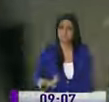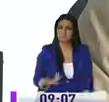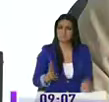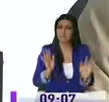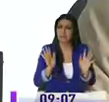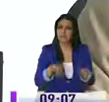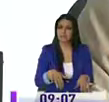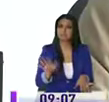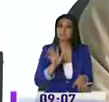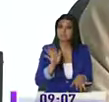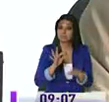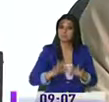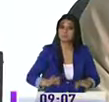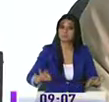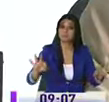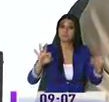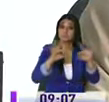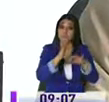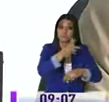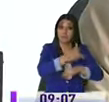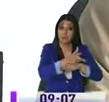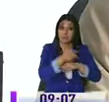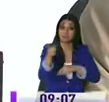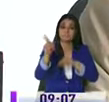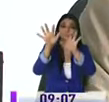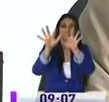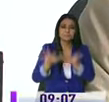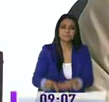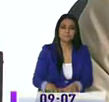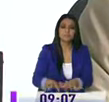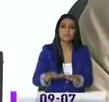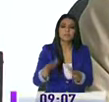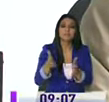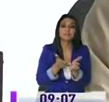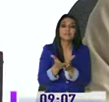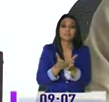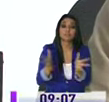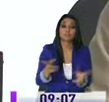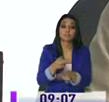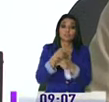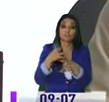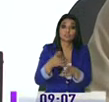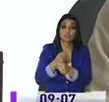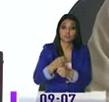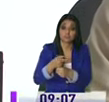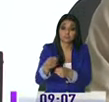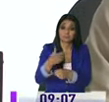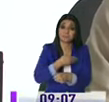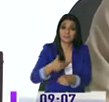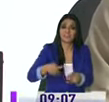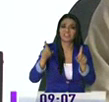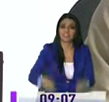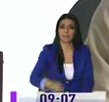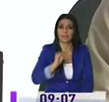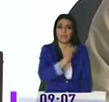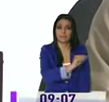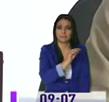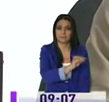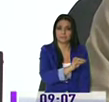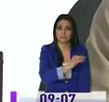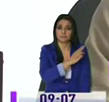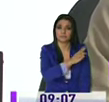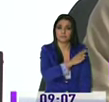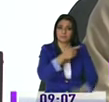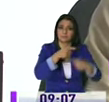que si es que esa cámara era conocida por el servicio de protección presidencial tenía que haberla indicado eso en este caso con nombres el general